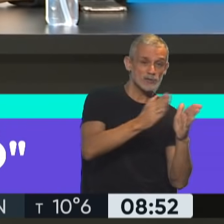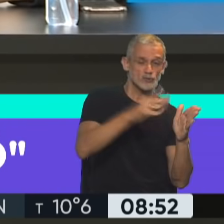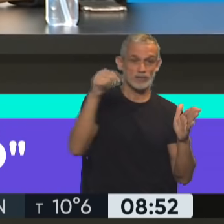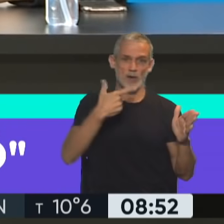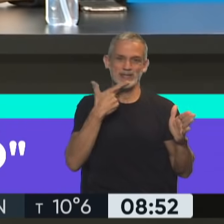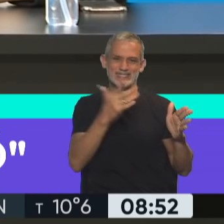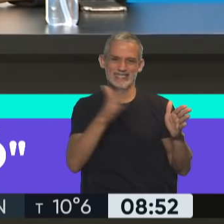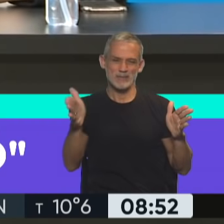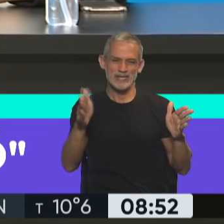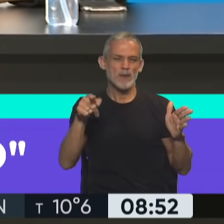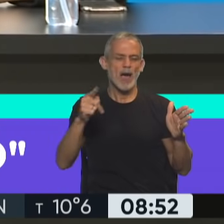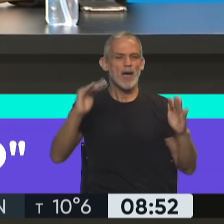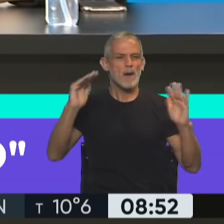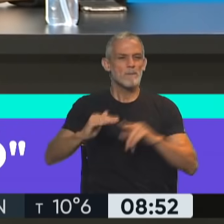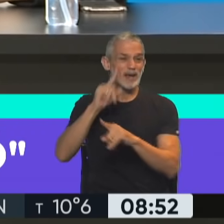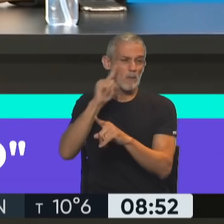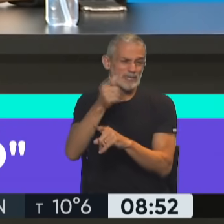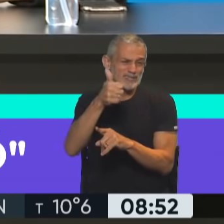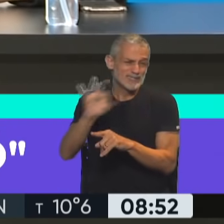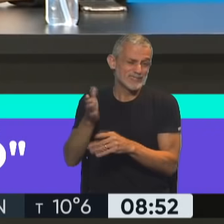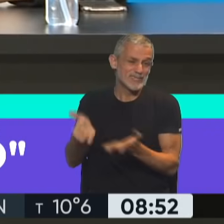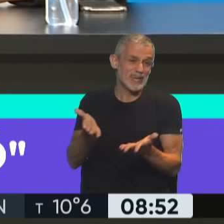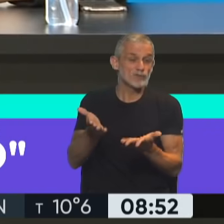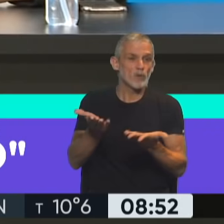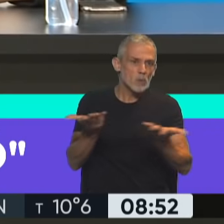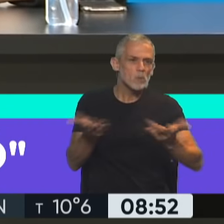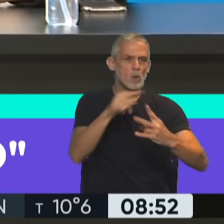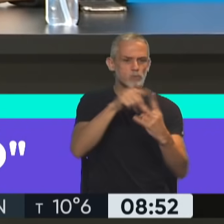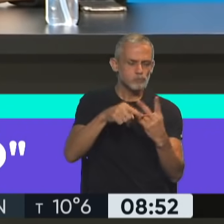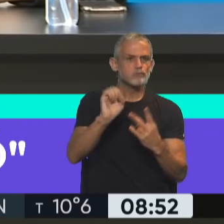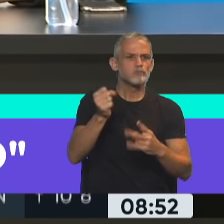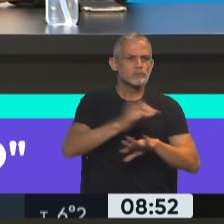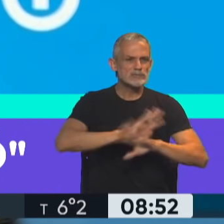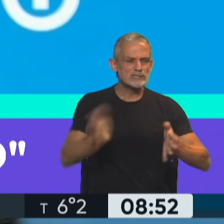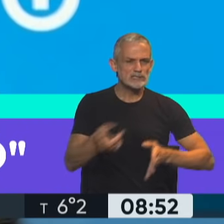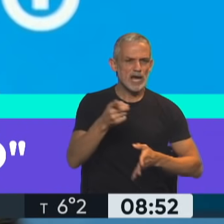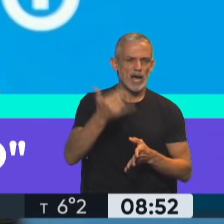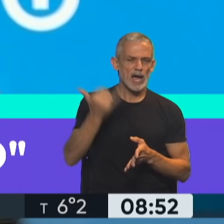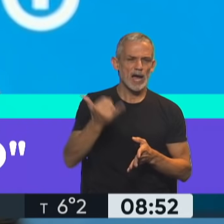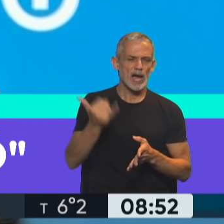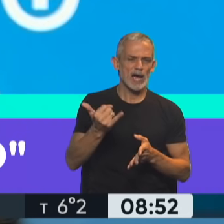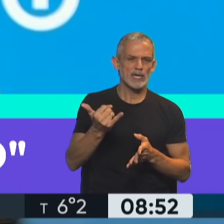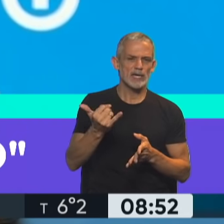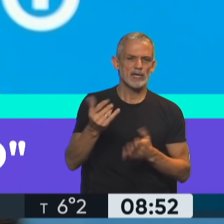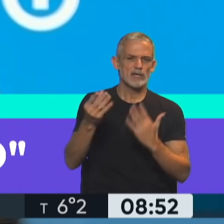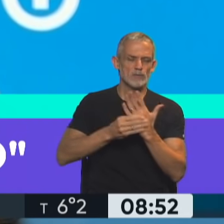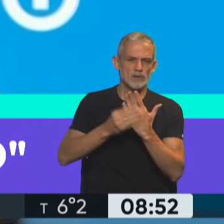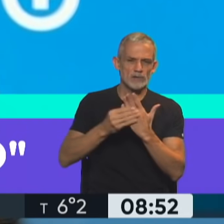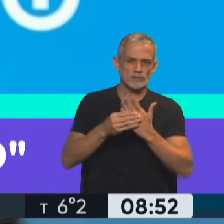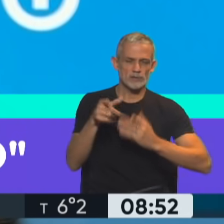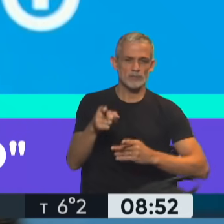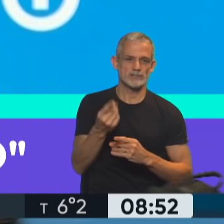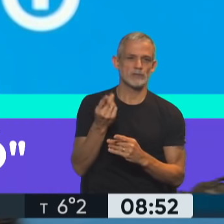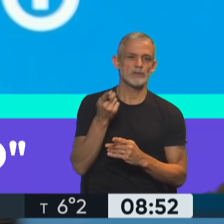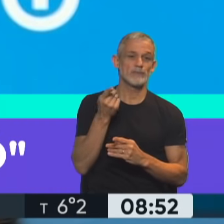septiembre estamos por debajo de los 1.600, con coberturas de vacunación que, tal cual lo mencionaba la ministra, estamos